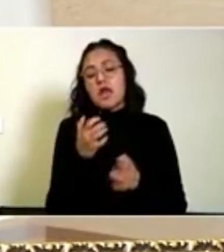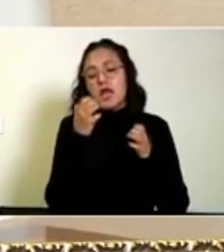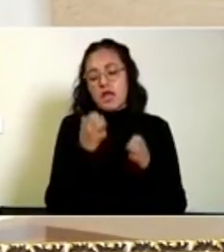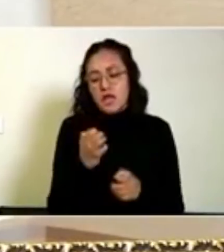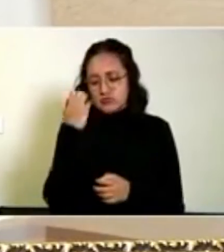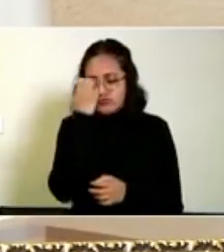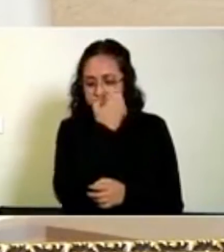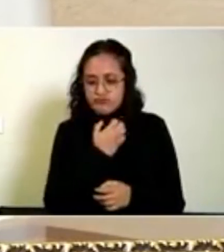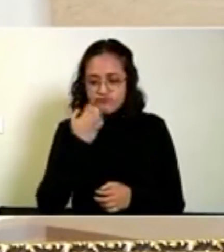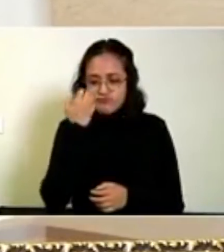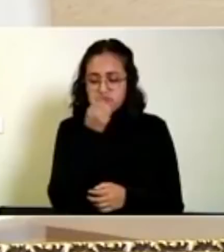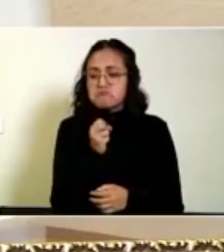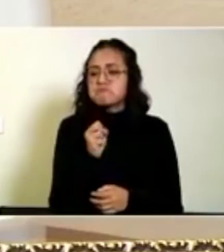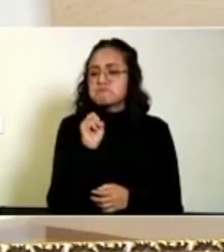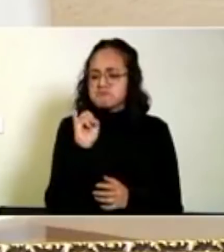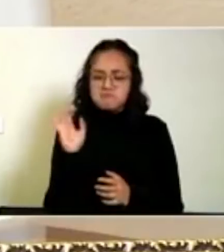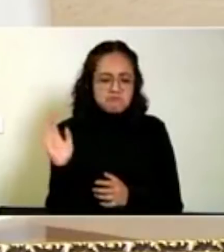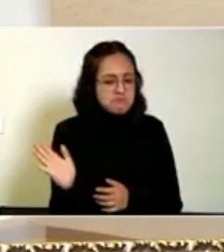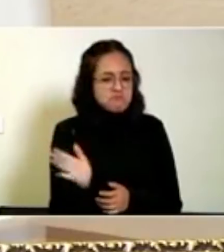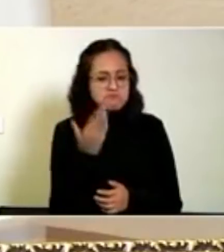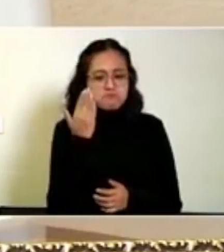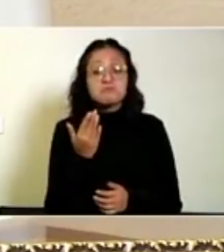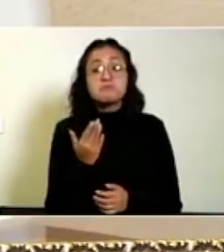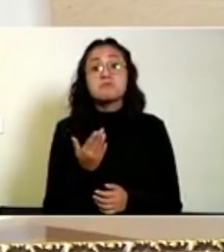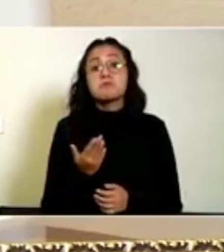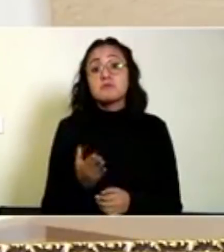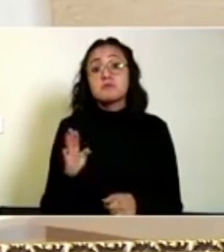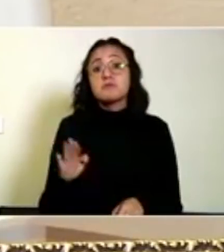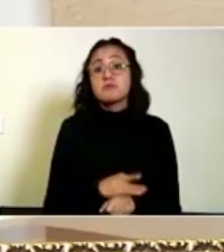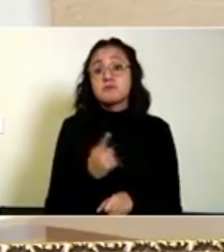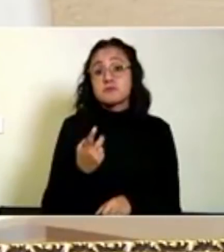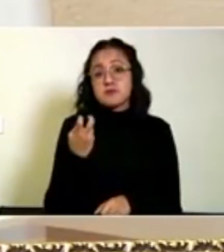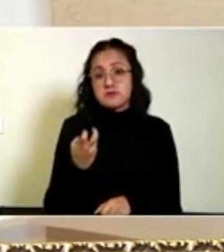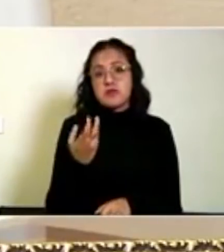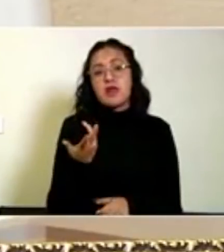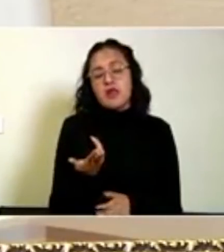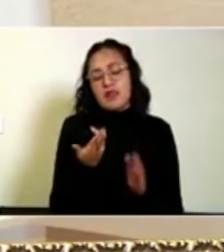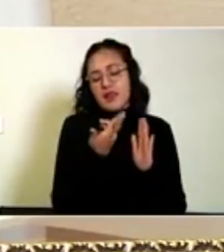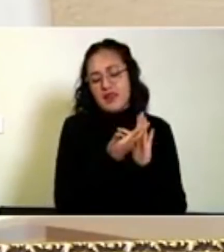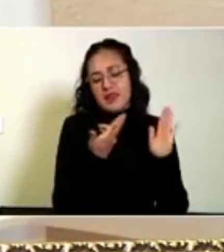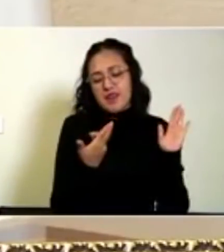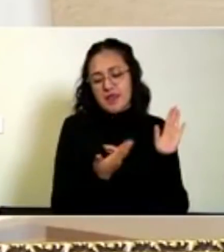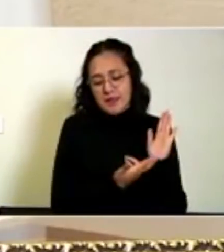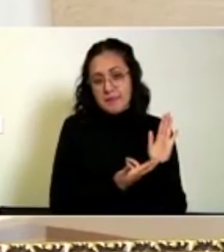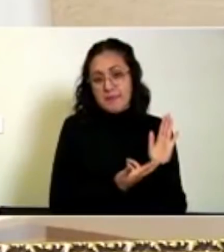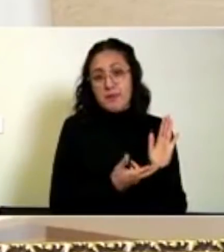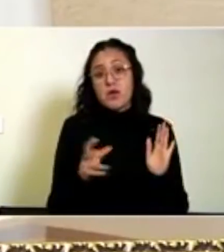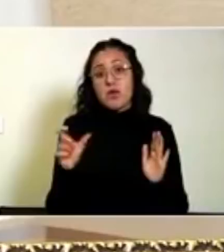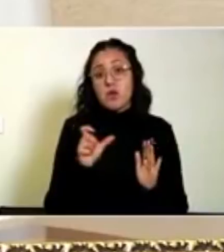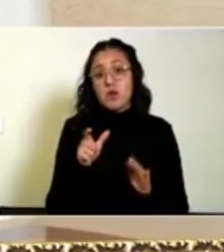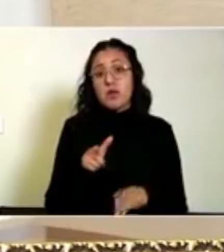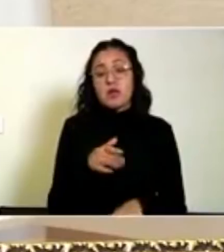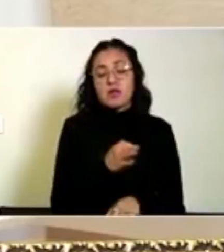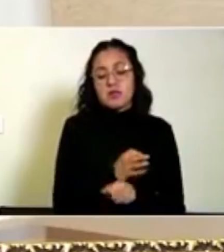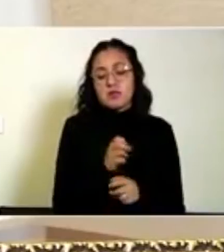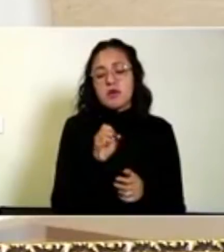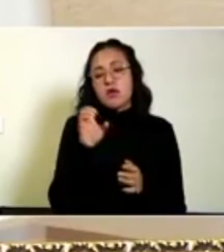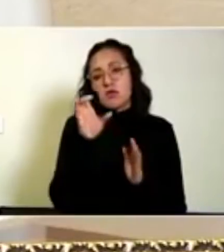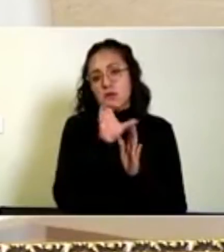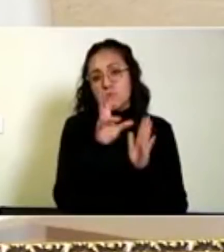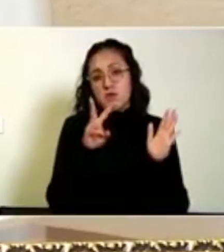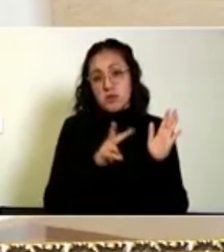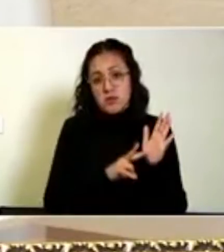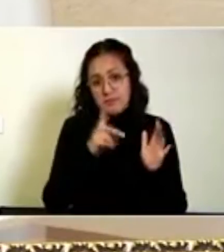evaluados porque la regla es una vez emitida la convocatoria para